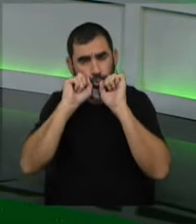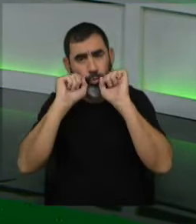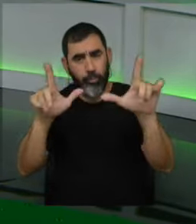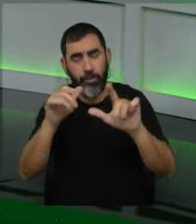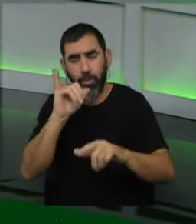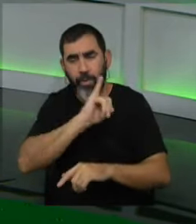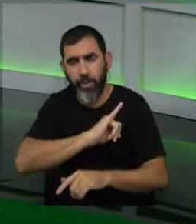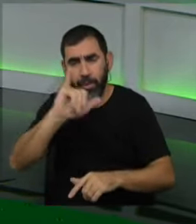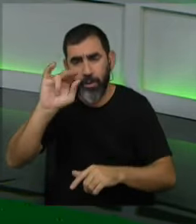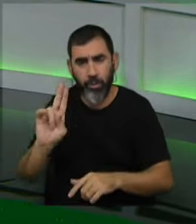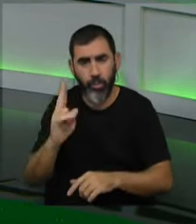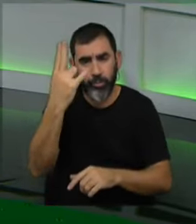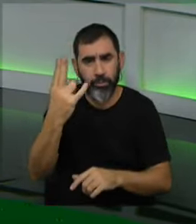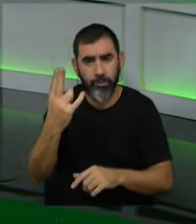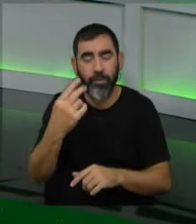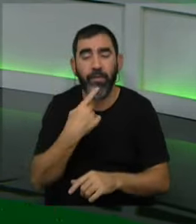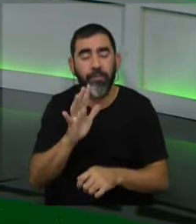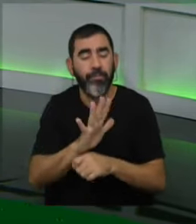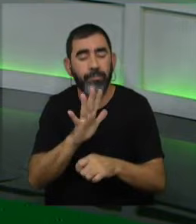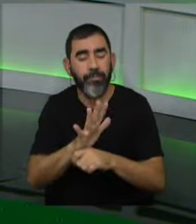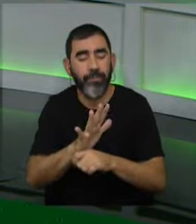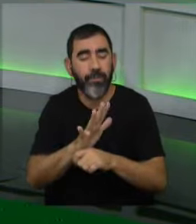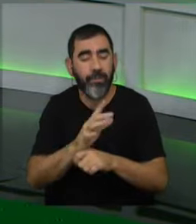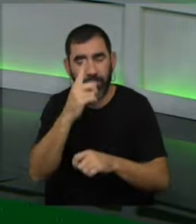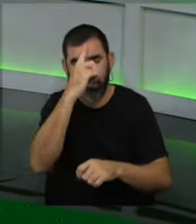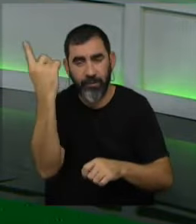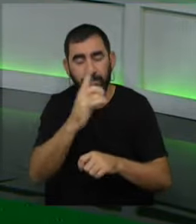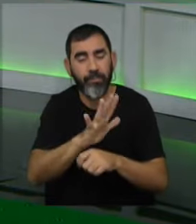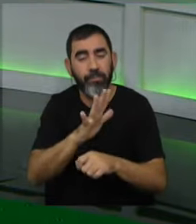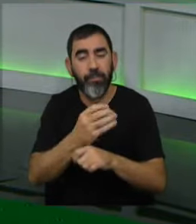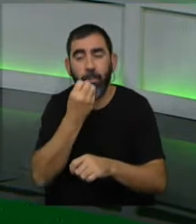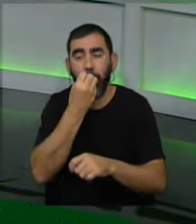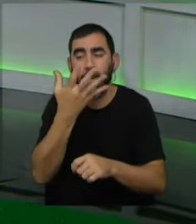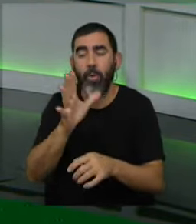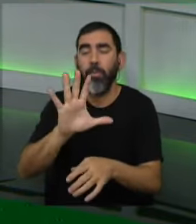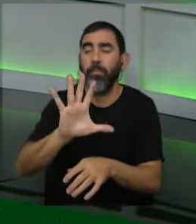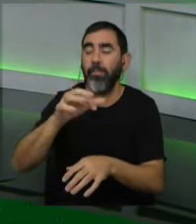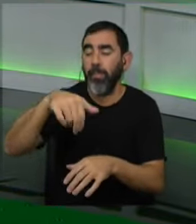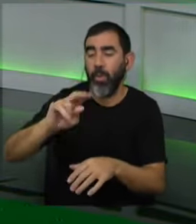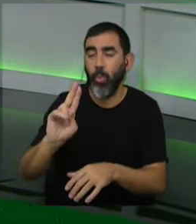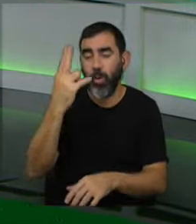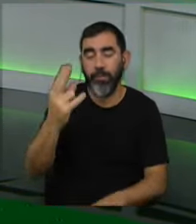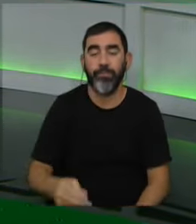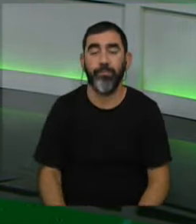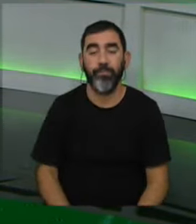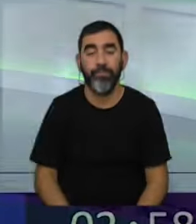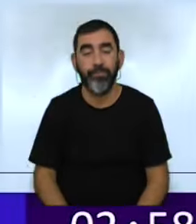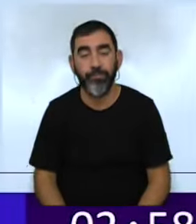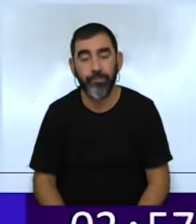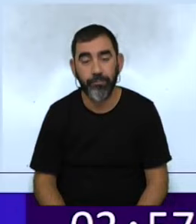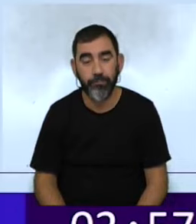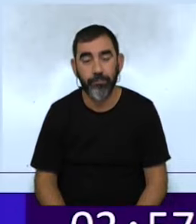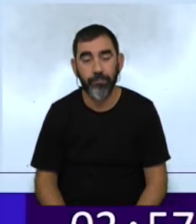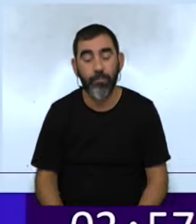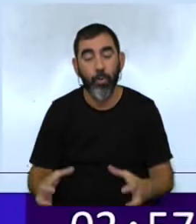denuncias que llevó Uruguay que es considerado en el ámbito internacional con como el mejor de la clase aquí en la región la